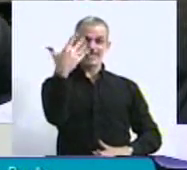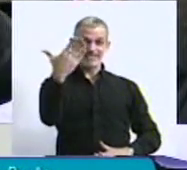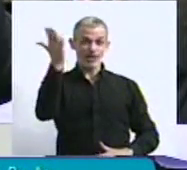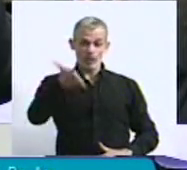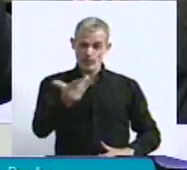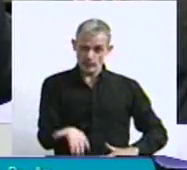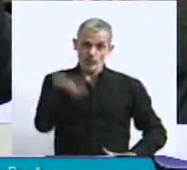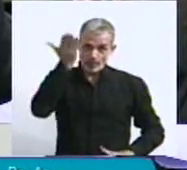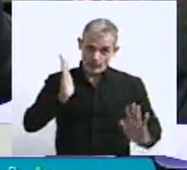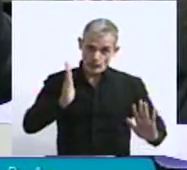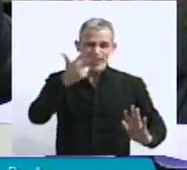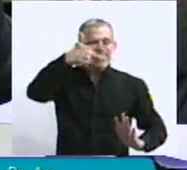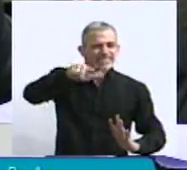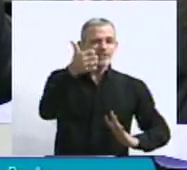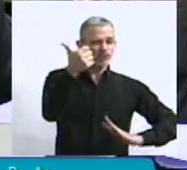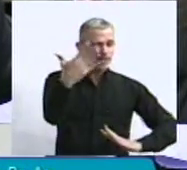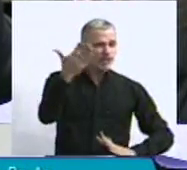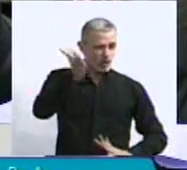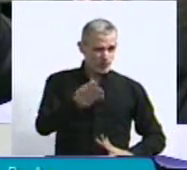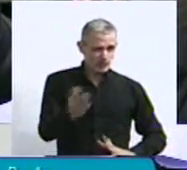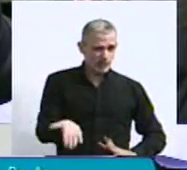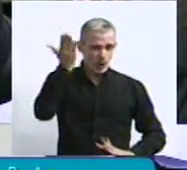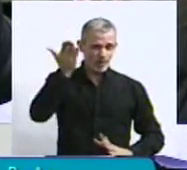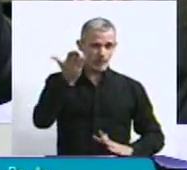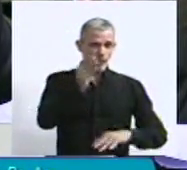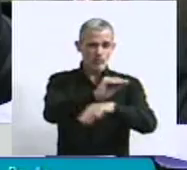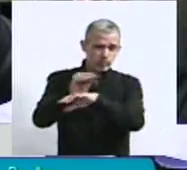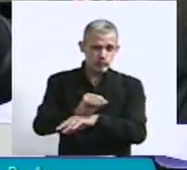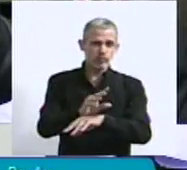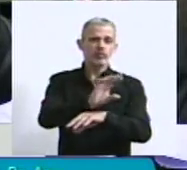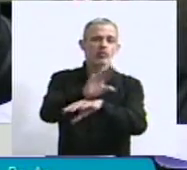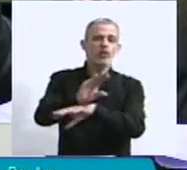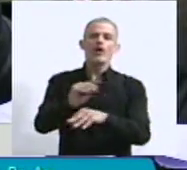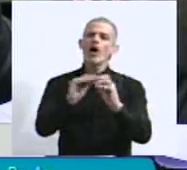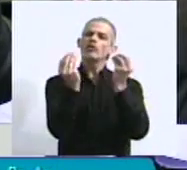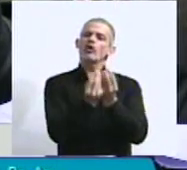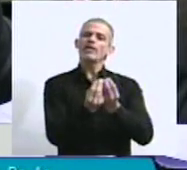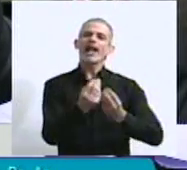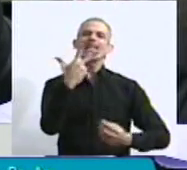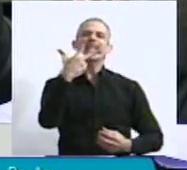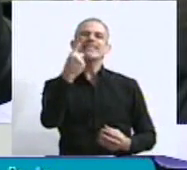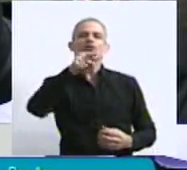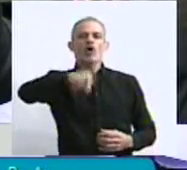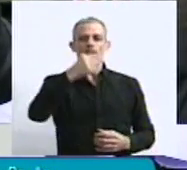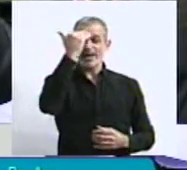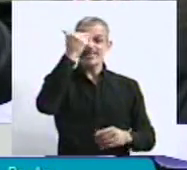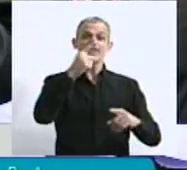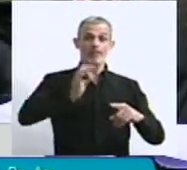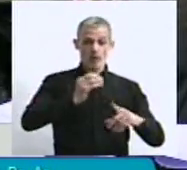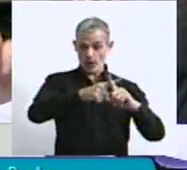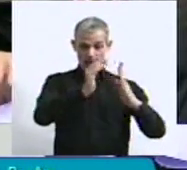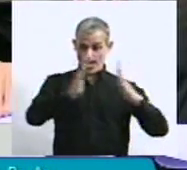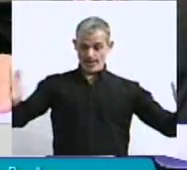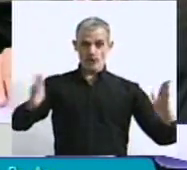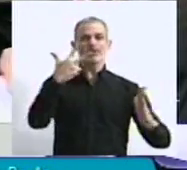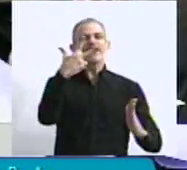365%. Si lo anualizamos factorialmente, da un 31,15% por año. Este